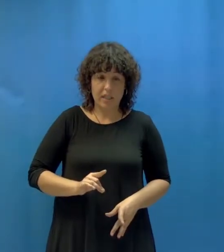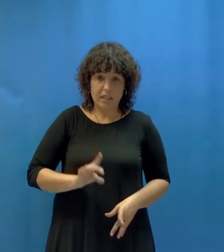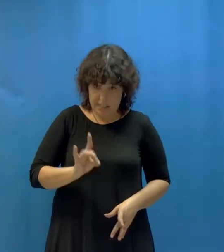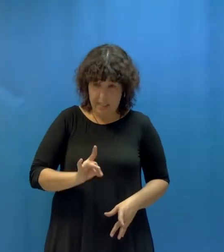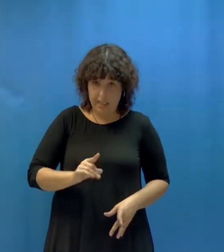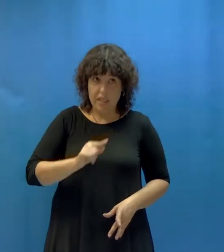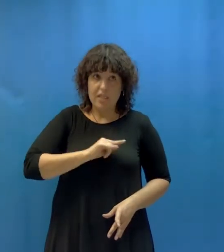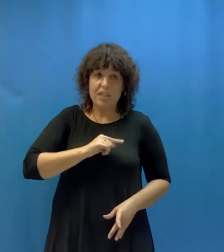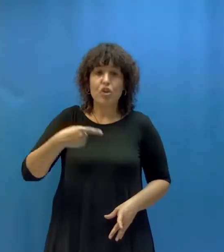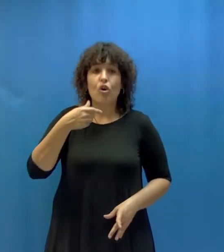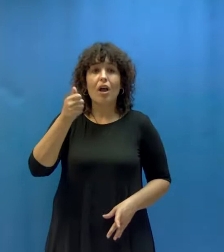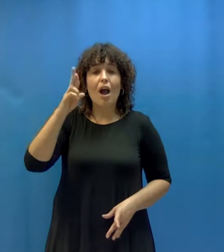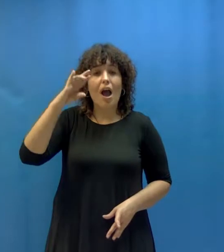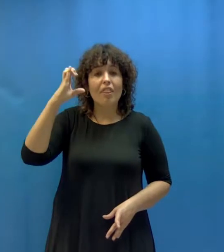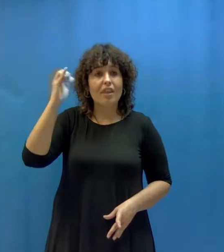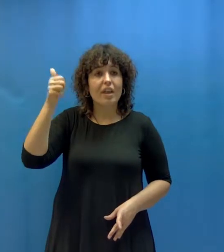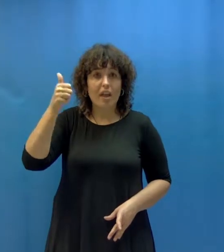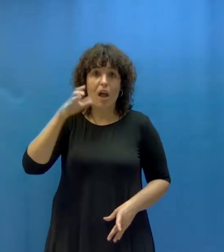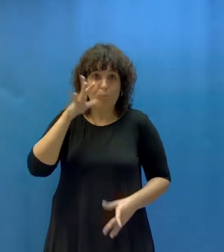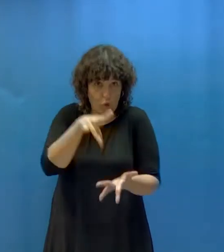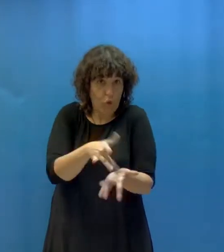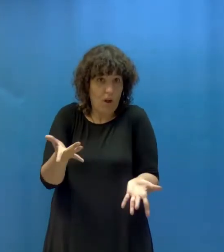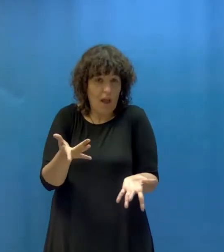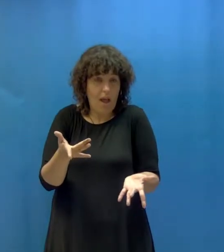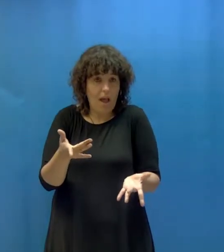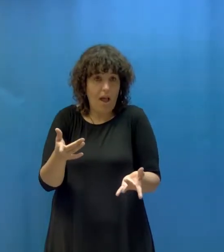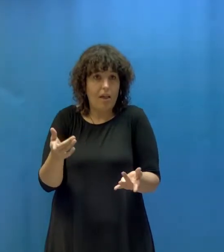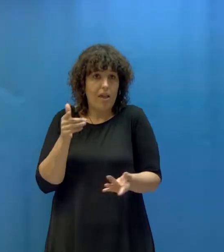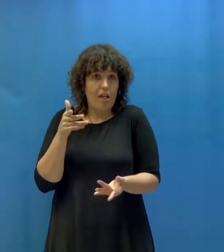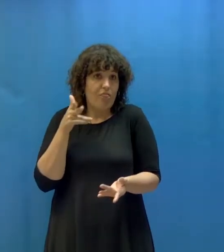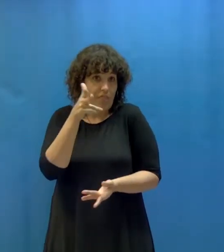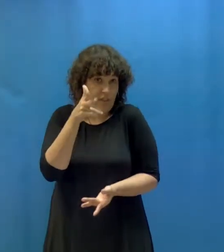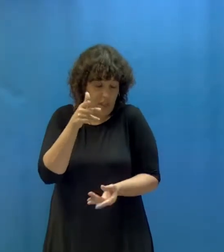Señor García, por alusiones, señor García. Por un minuto.